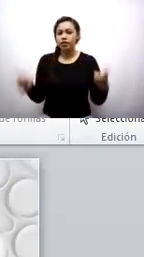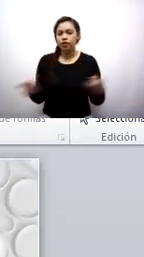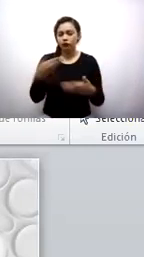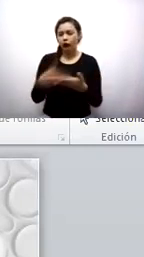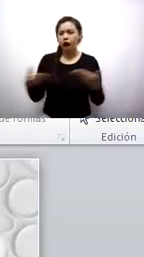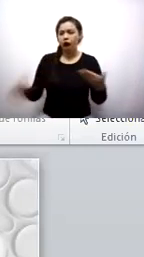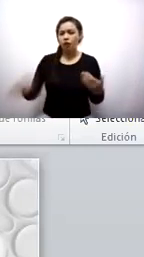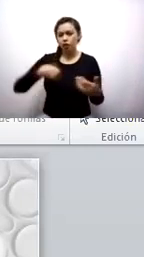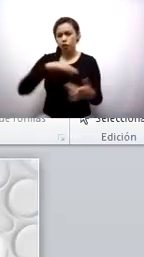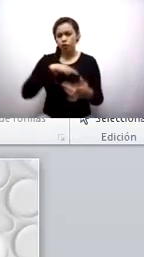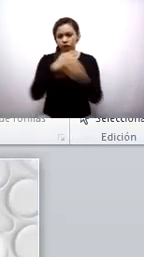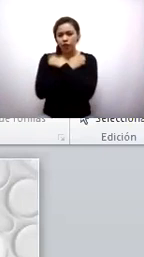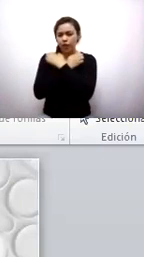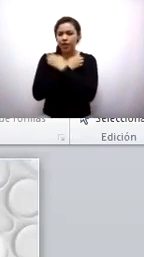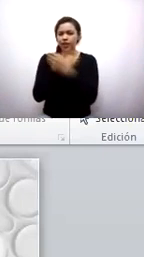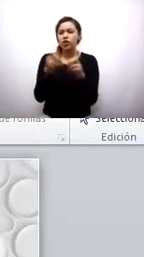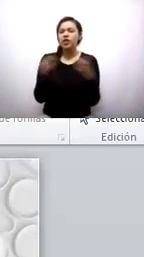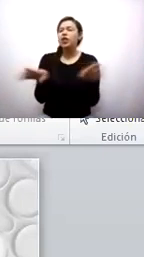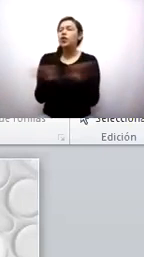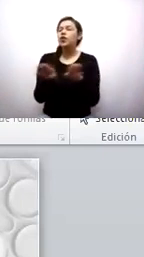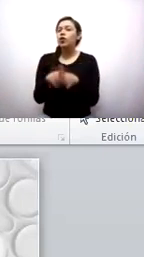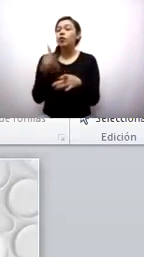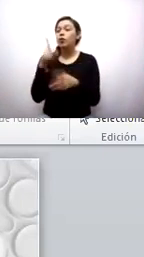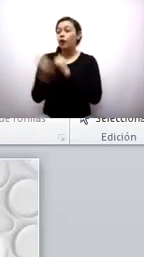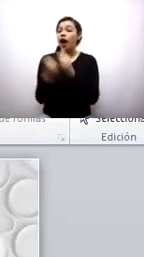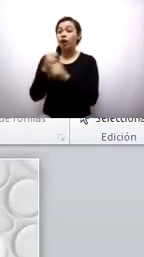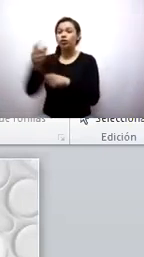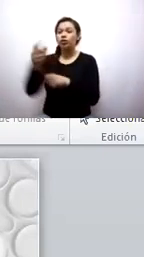acontecer educativo? ¿Cómo han vivido este año ya